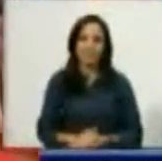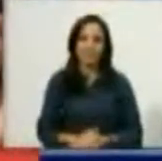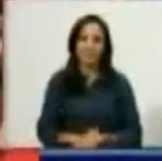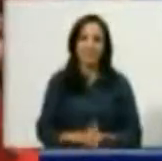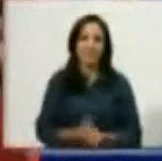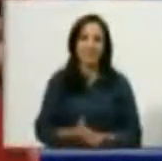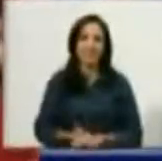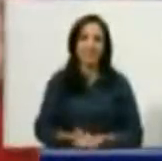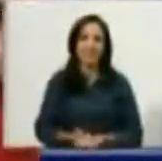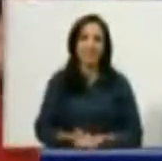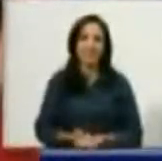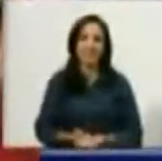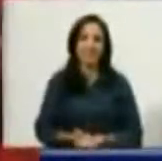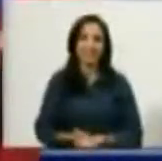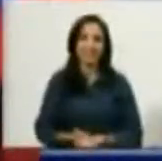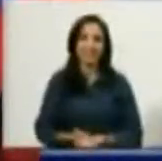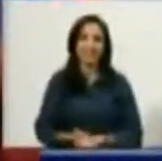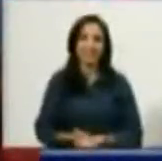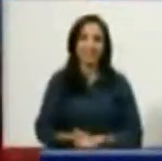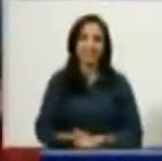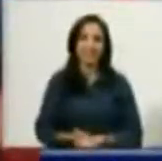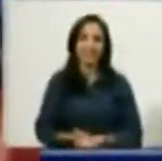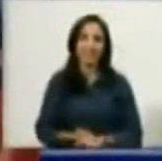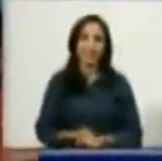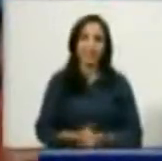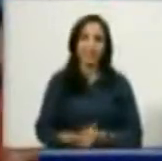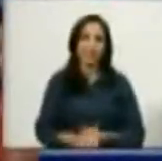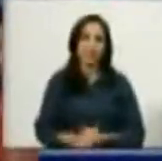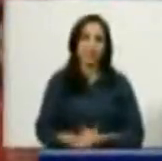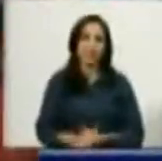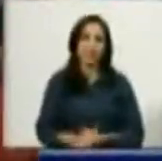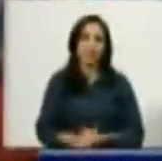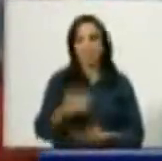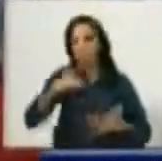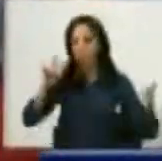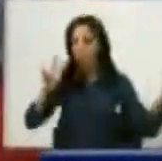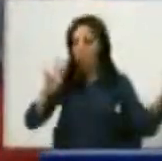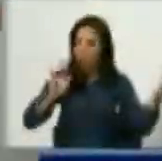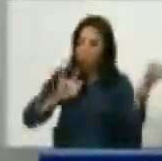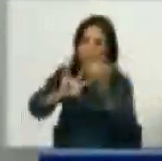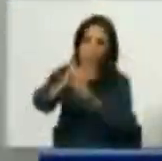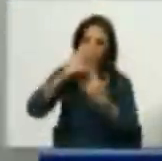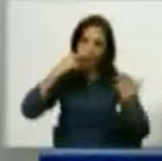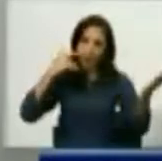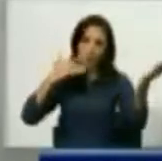camarada camarada compañero Les amo infinito